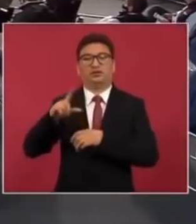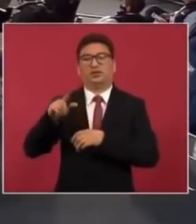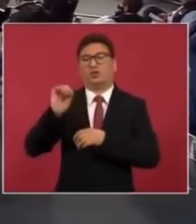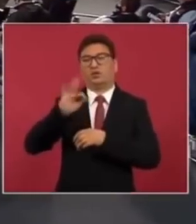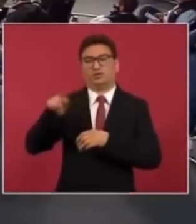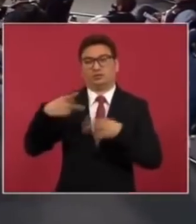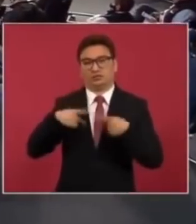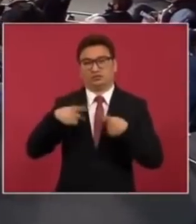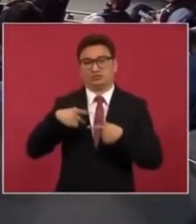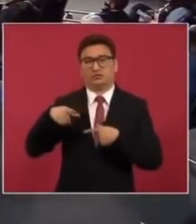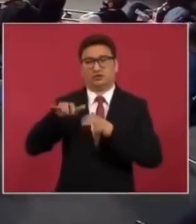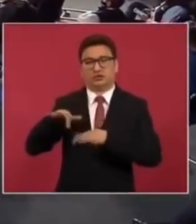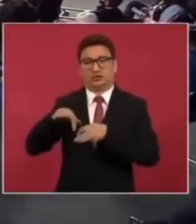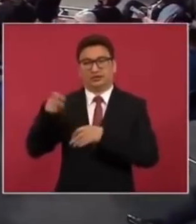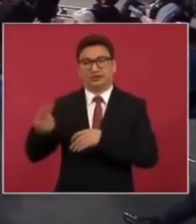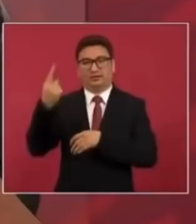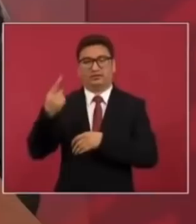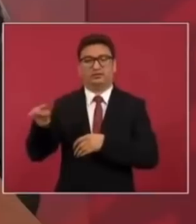funcionario de esa empresa petrolera